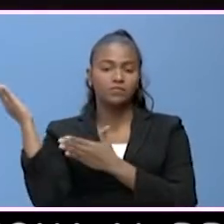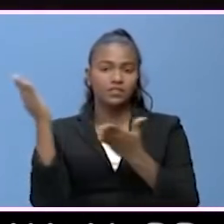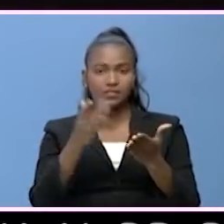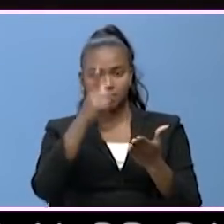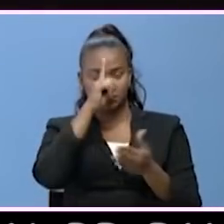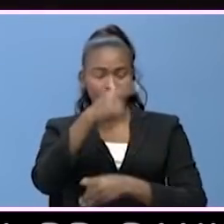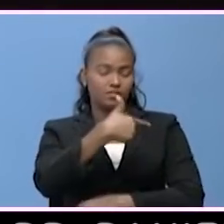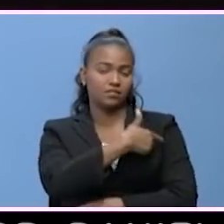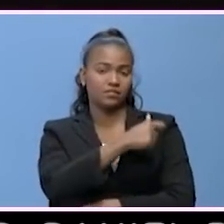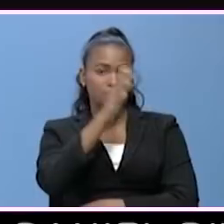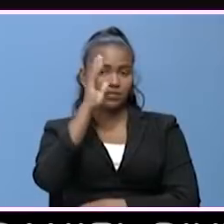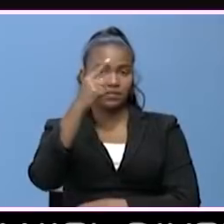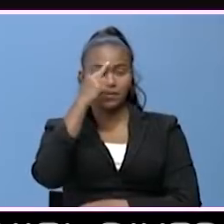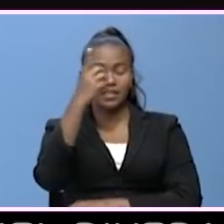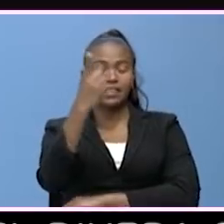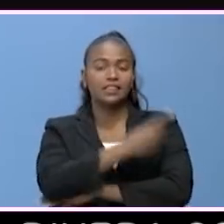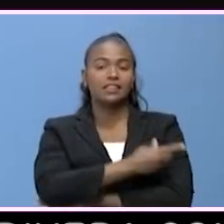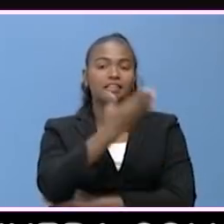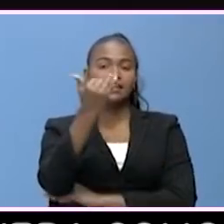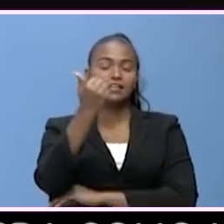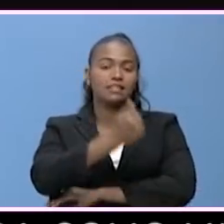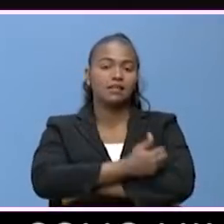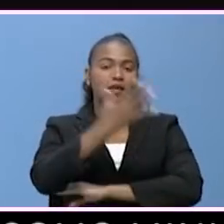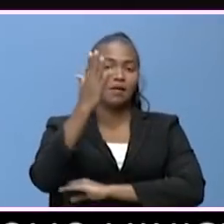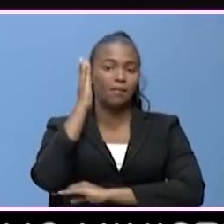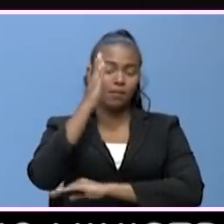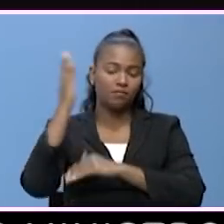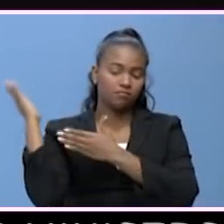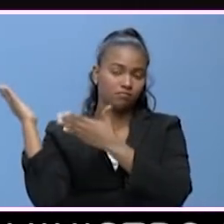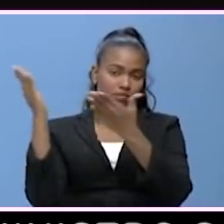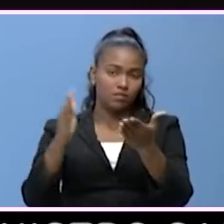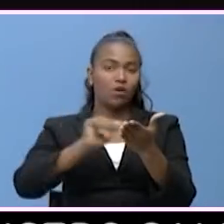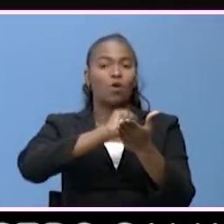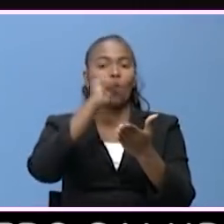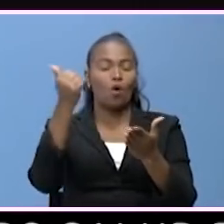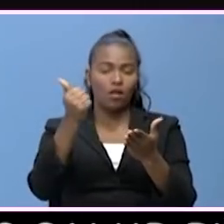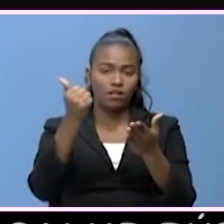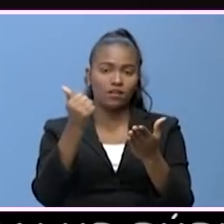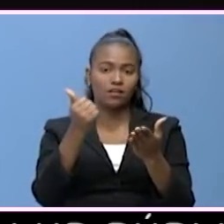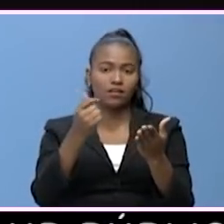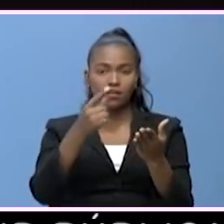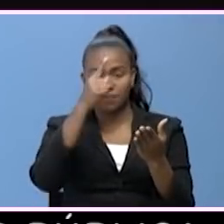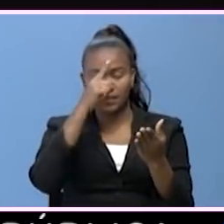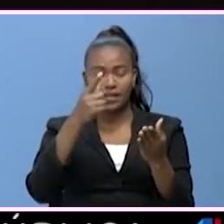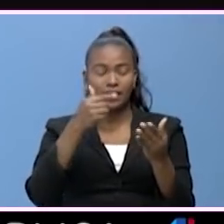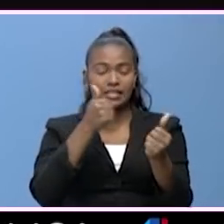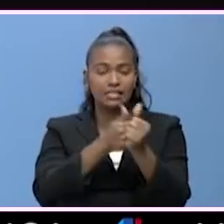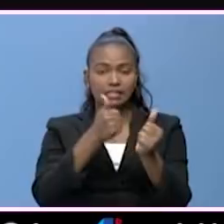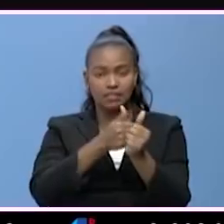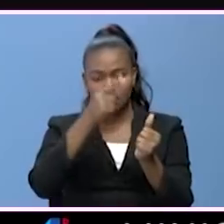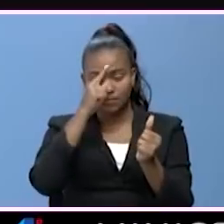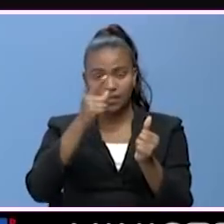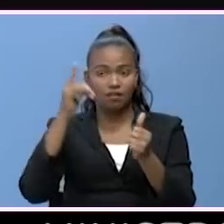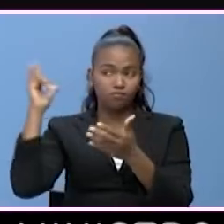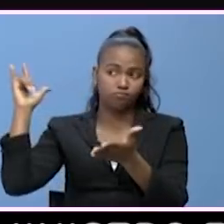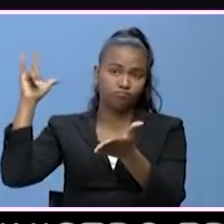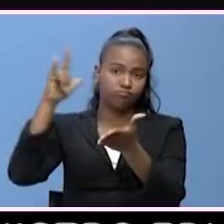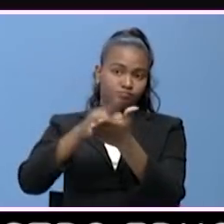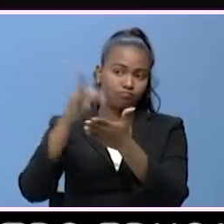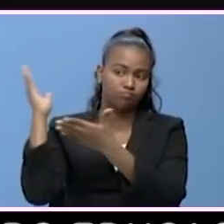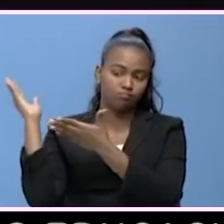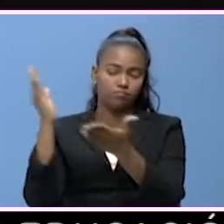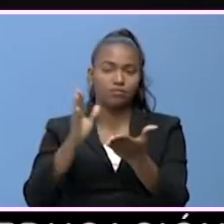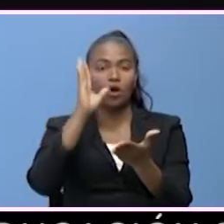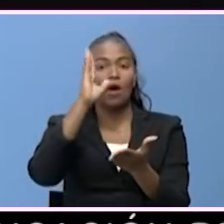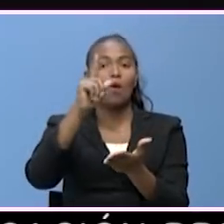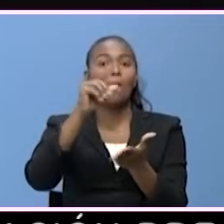vacunas será para el día 15 de marzo, que llegará otra embarcación a través de la vía aérea de